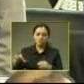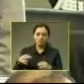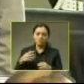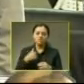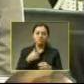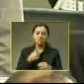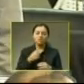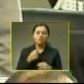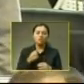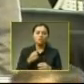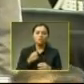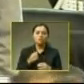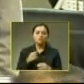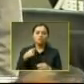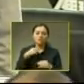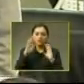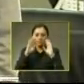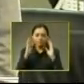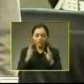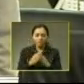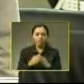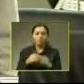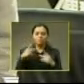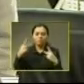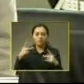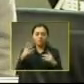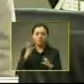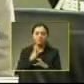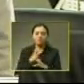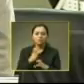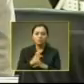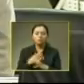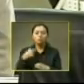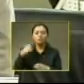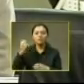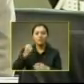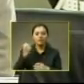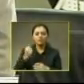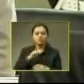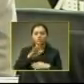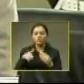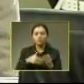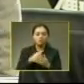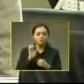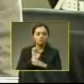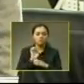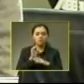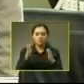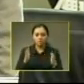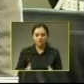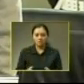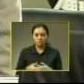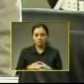favor político de turno, sino que sea un derecho de todos los ecuatorianos.